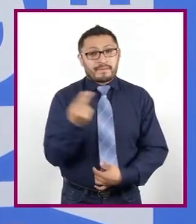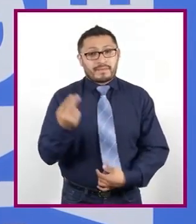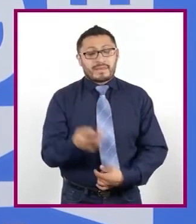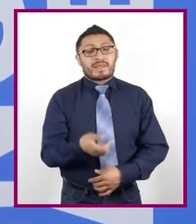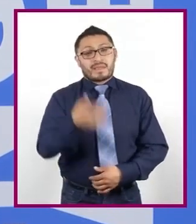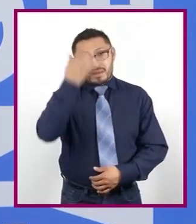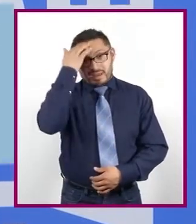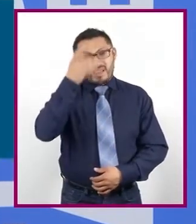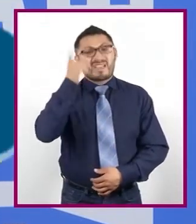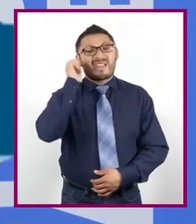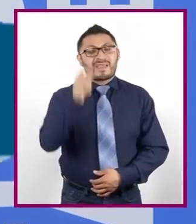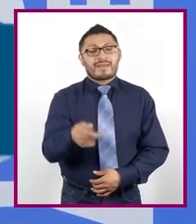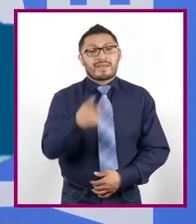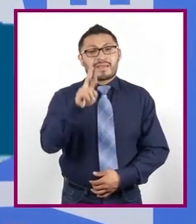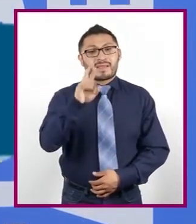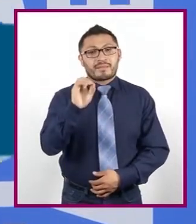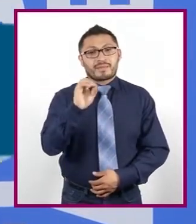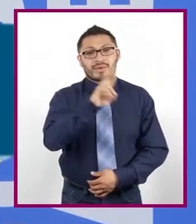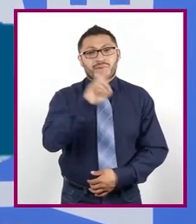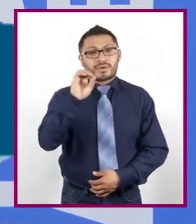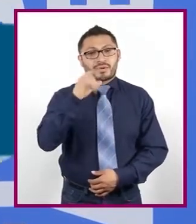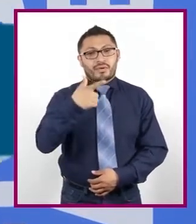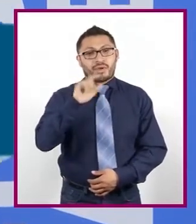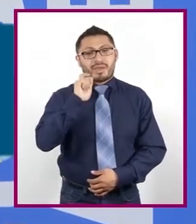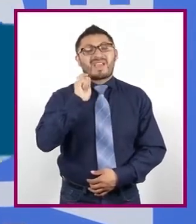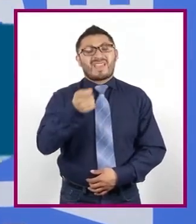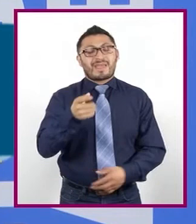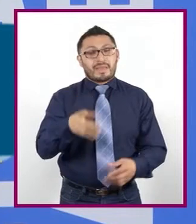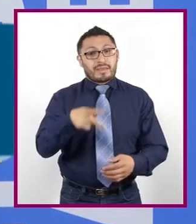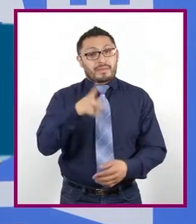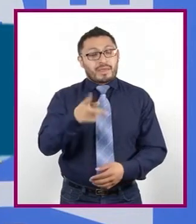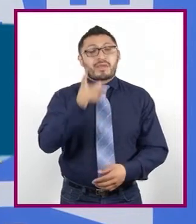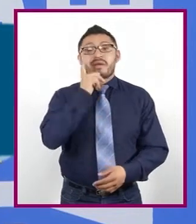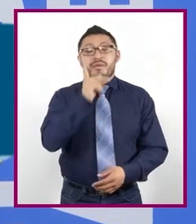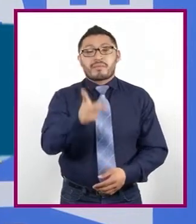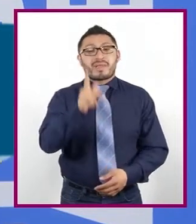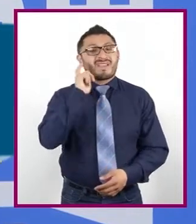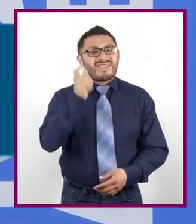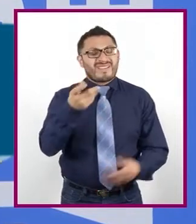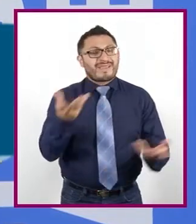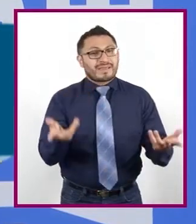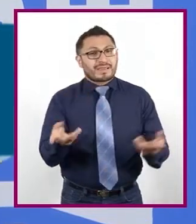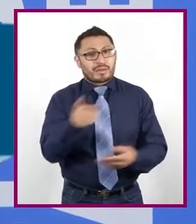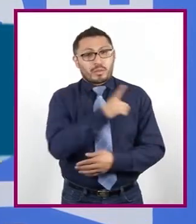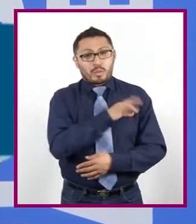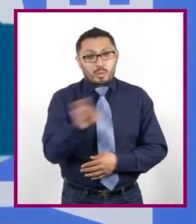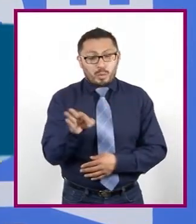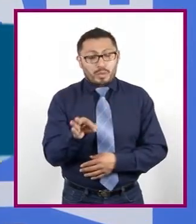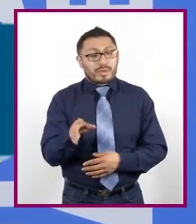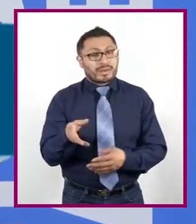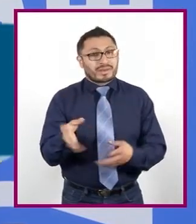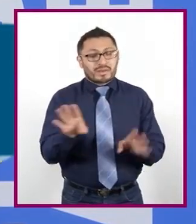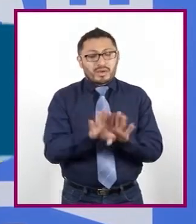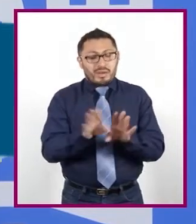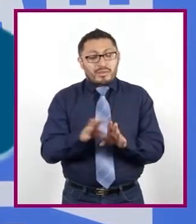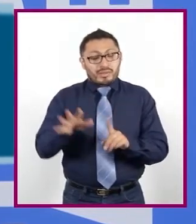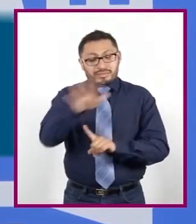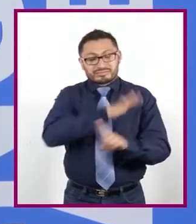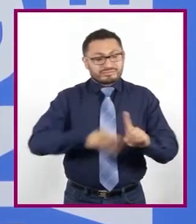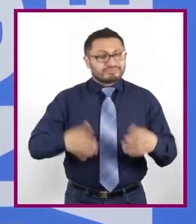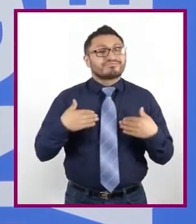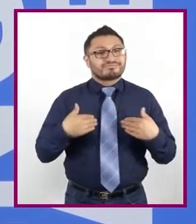significado de la palabra prórroga. Aunque el significado del vocabulario puede deducirse por el